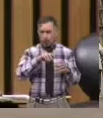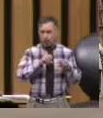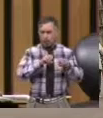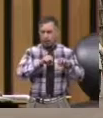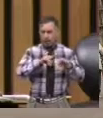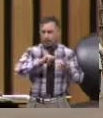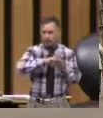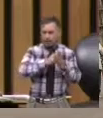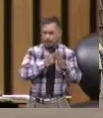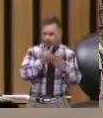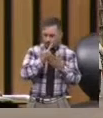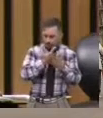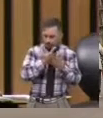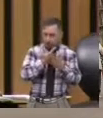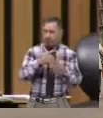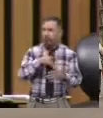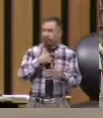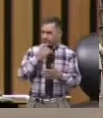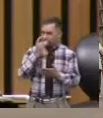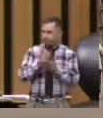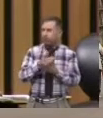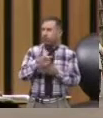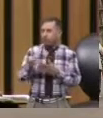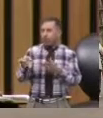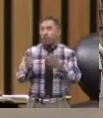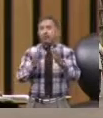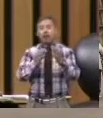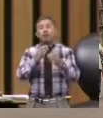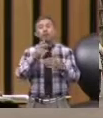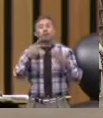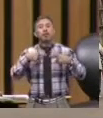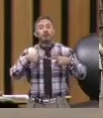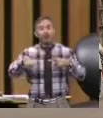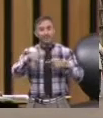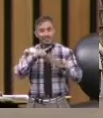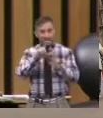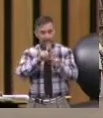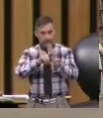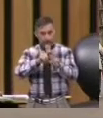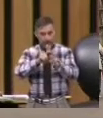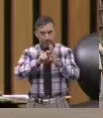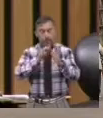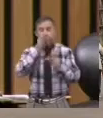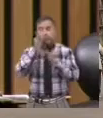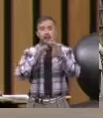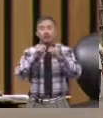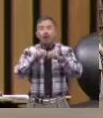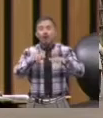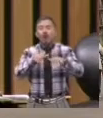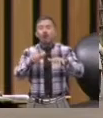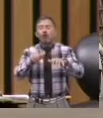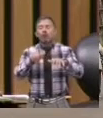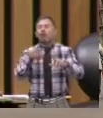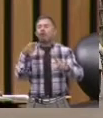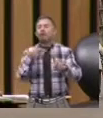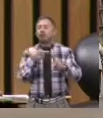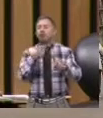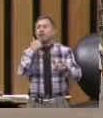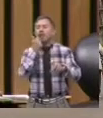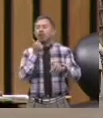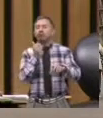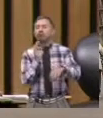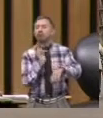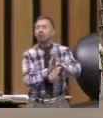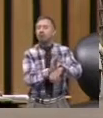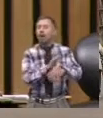los mensajes y referencias realizadas por los influencers en Instagram fue dirigido a externar posicionamientos